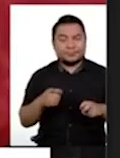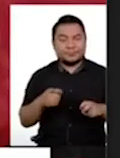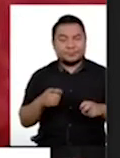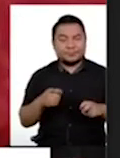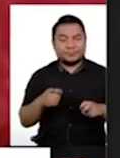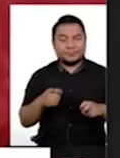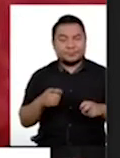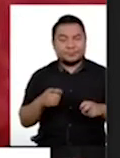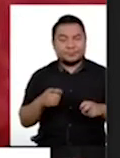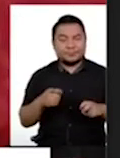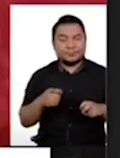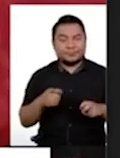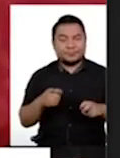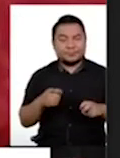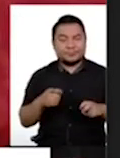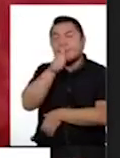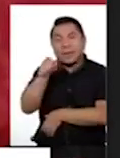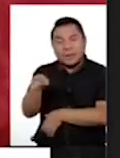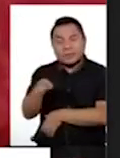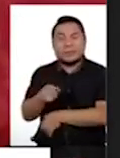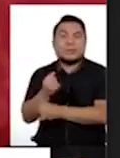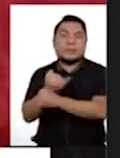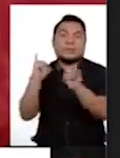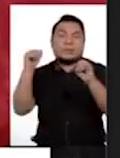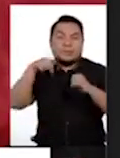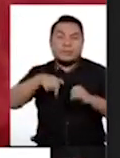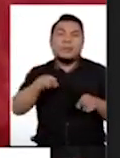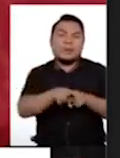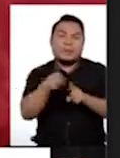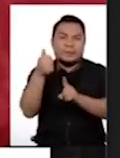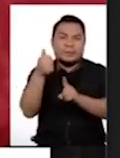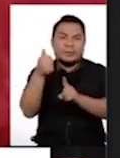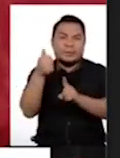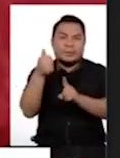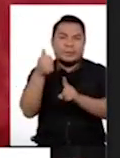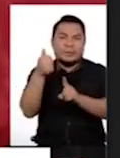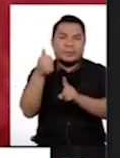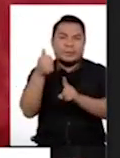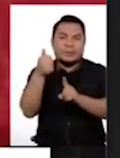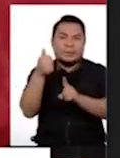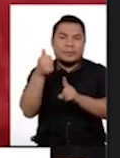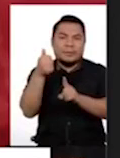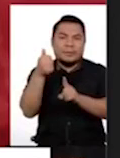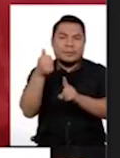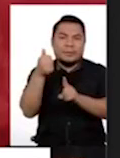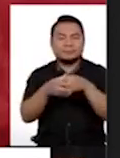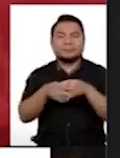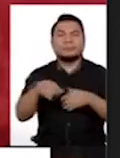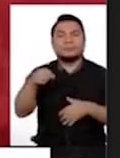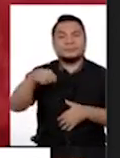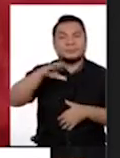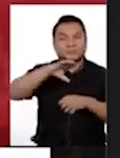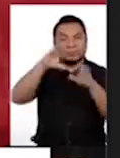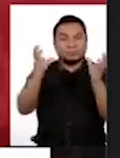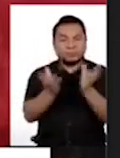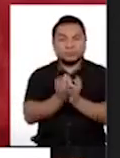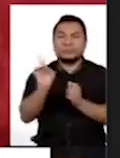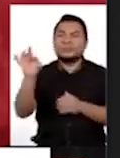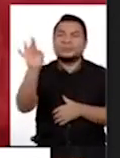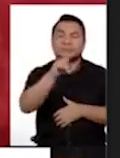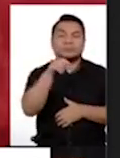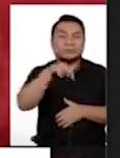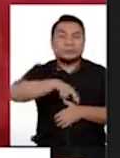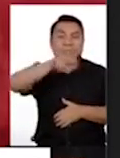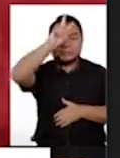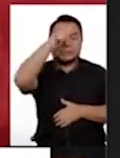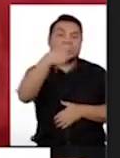privados, independientes, de aquí del Perú, como de diferentes gremios científicos en el mundo. Ya el Perú